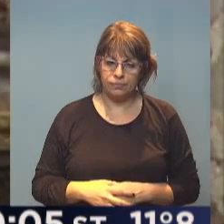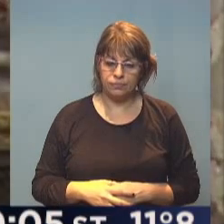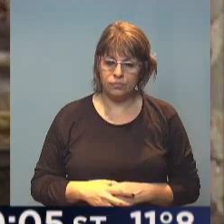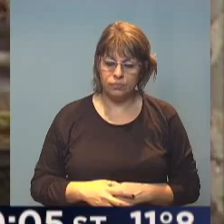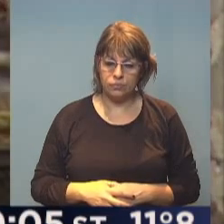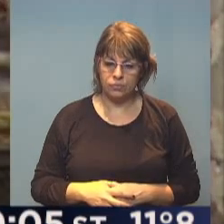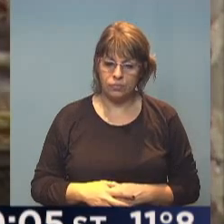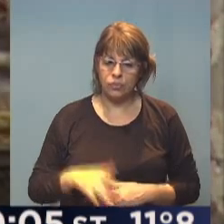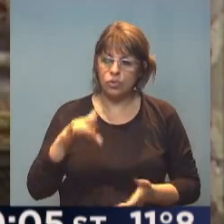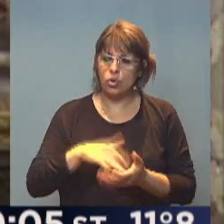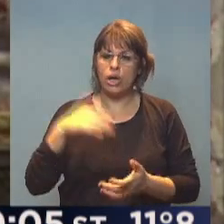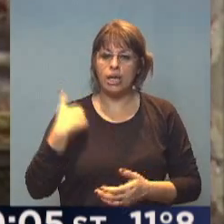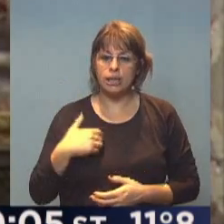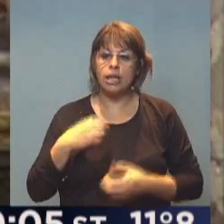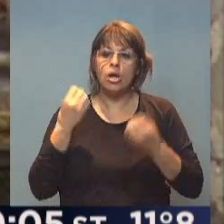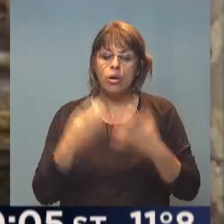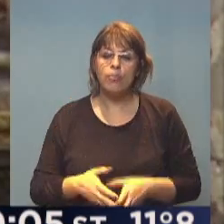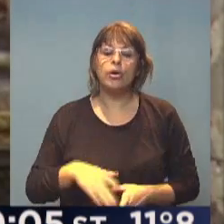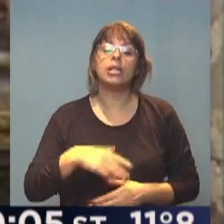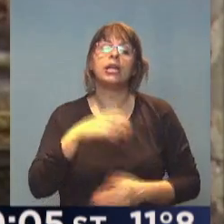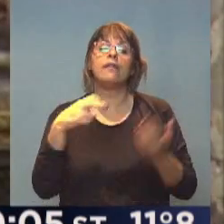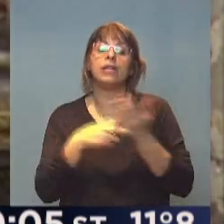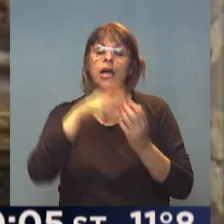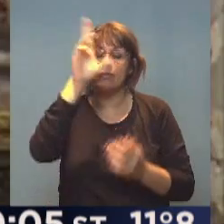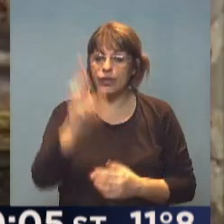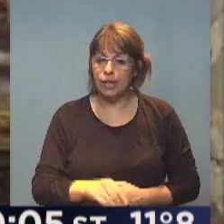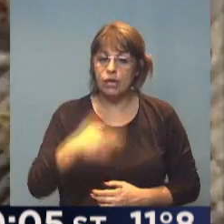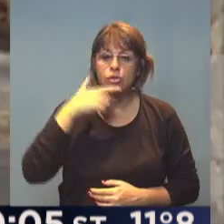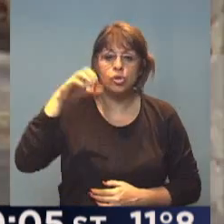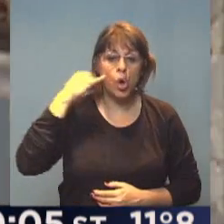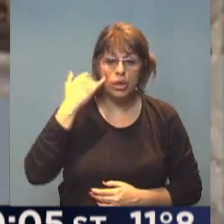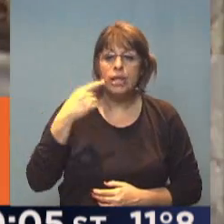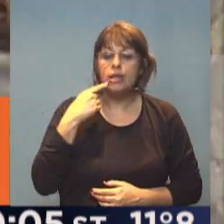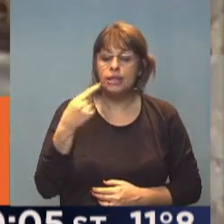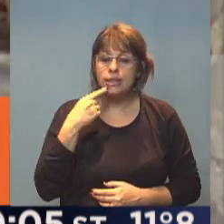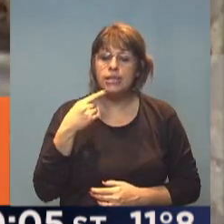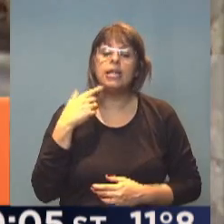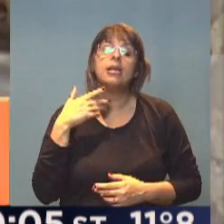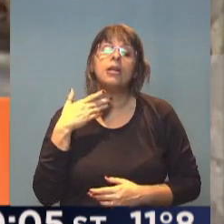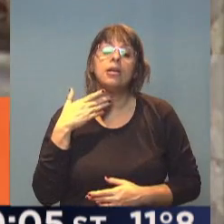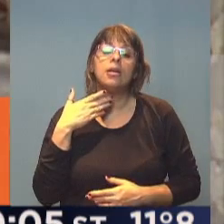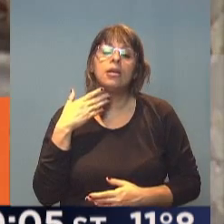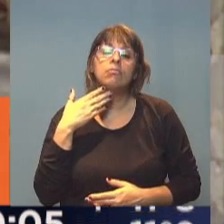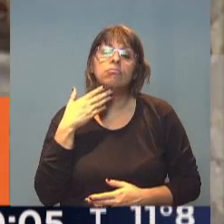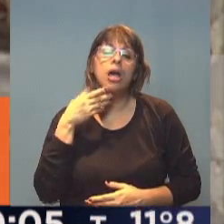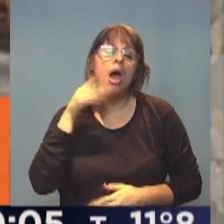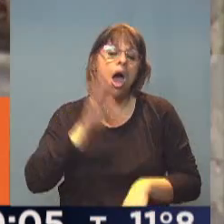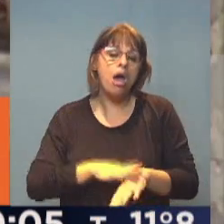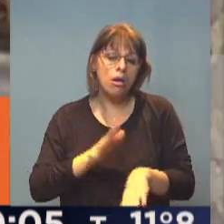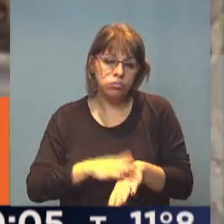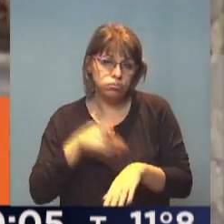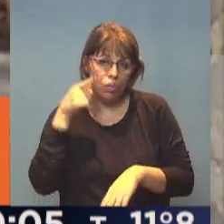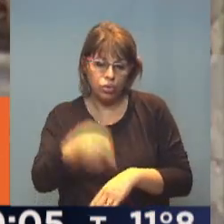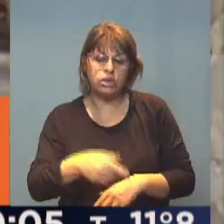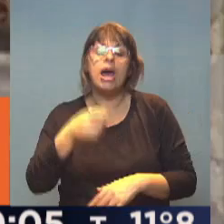Es momento de retornar a la Argentina porque el fiscal federal Juan Pedro Zoni amplió la acusación contra el presidente Mauricio Macri y el ministro de Comunicación Oscar Aguad en